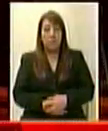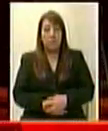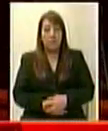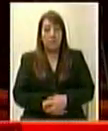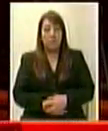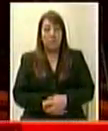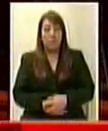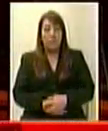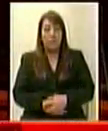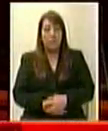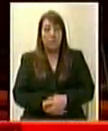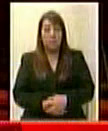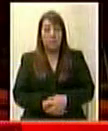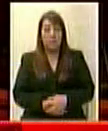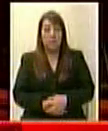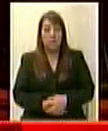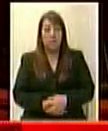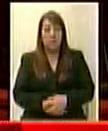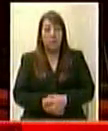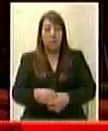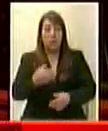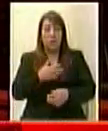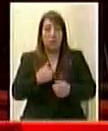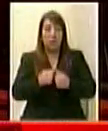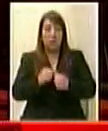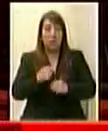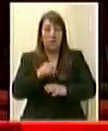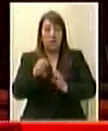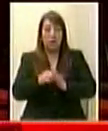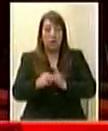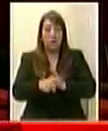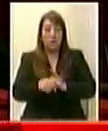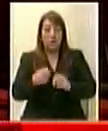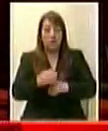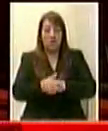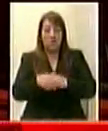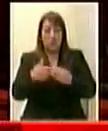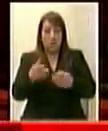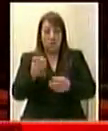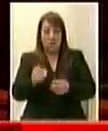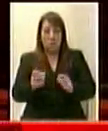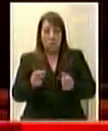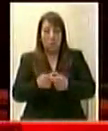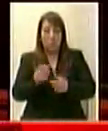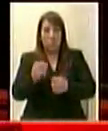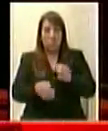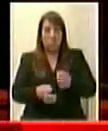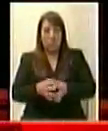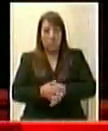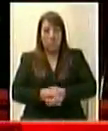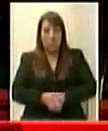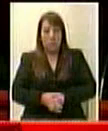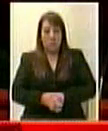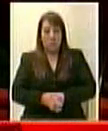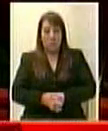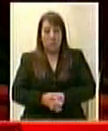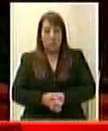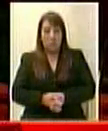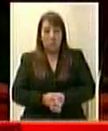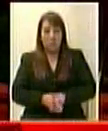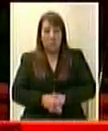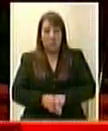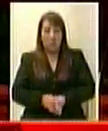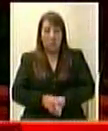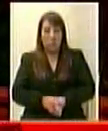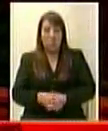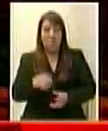referente a este proyecto de ley, al cual felicitamos, ¿no?, a la Comisión de Justicia, que hace énfasis